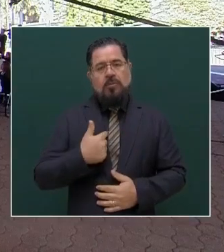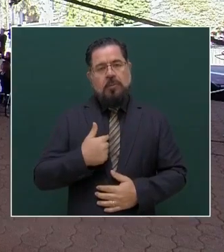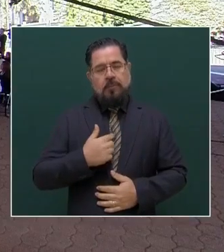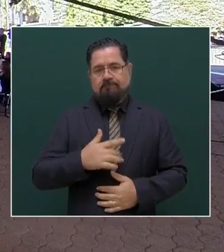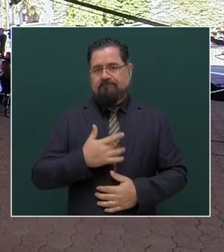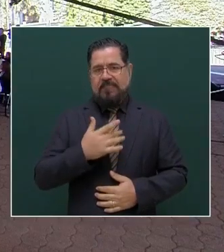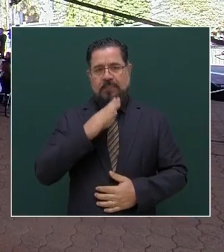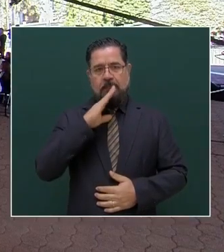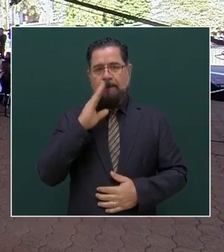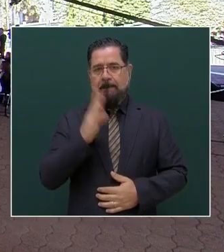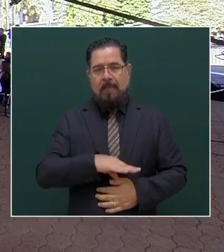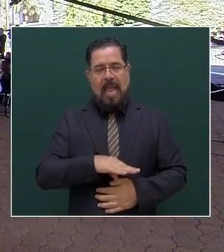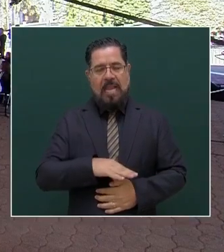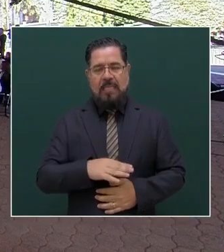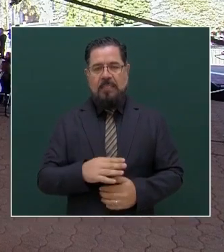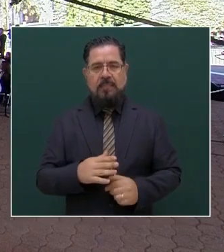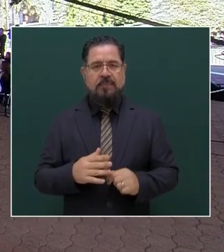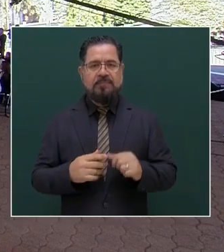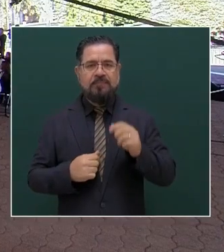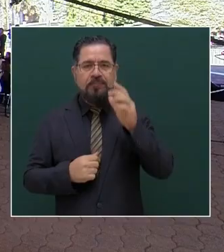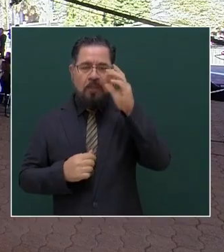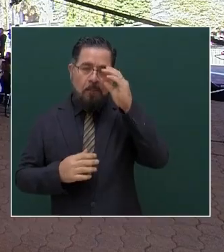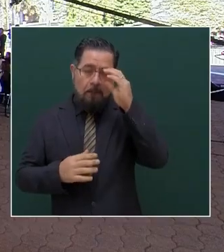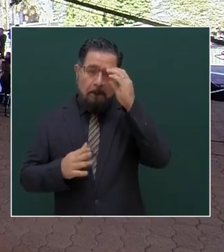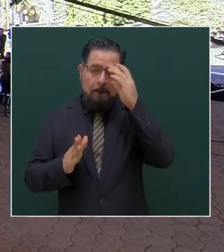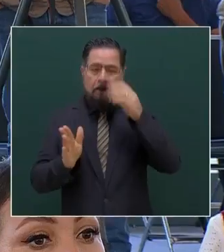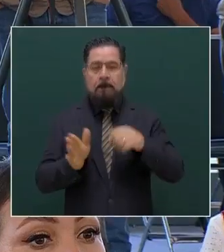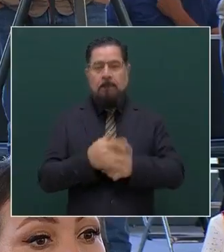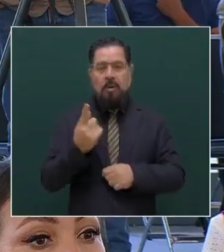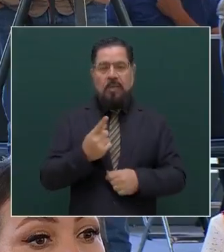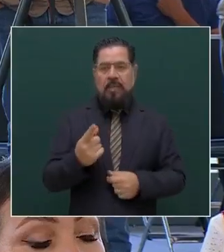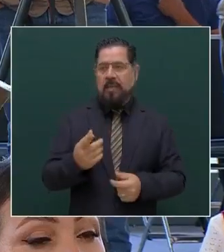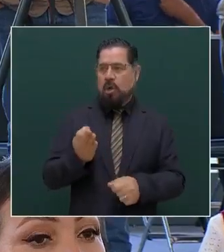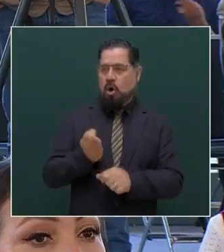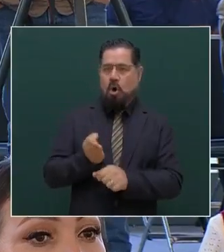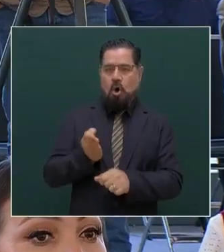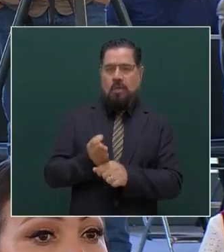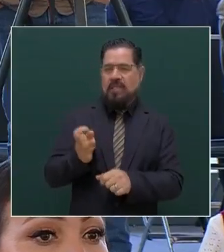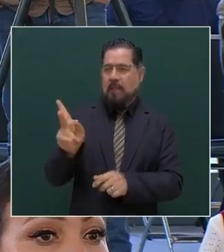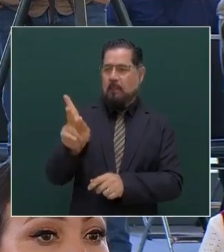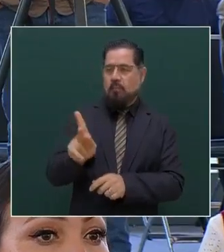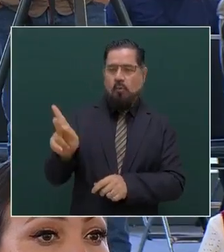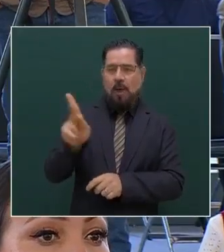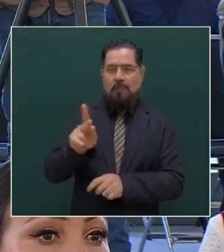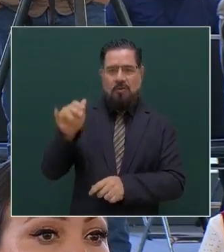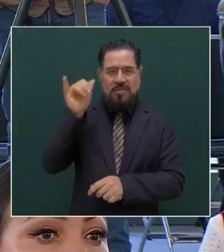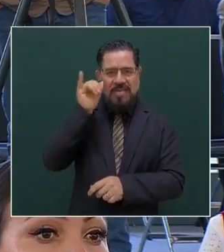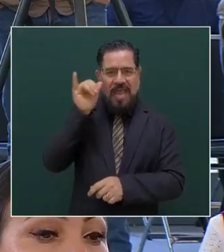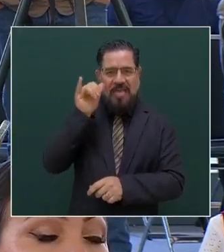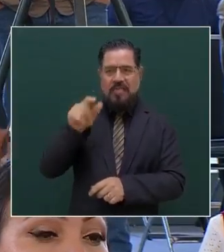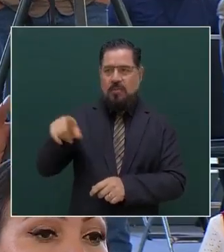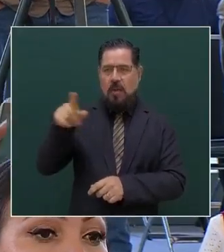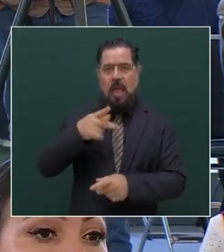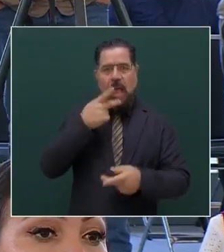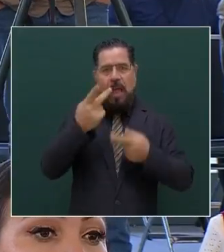boca, porque hay muy buenos comentarios en el territorio yaqui sobre su trabajo, sobre